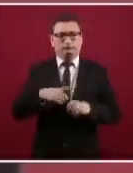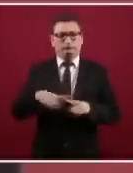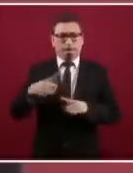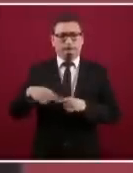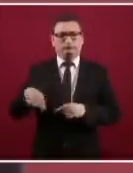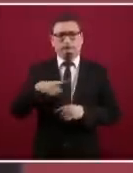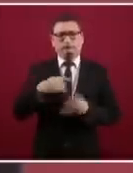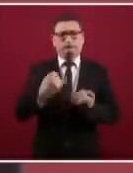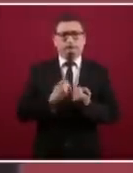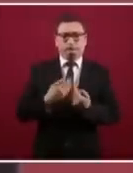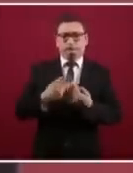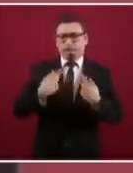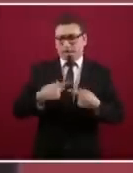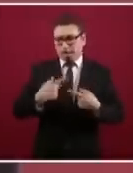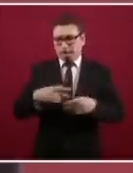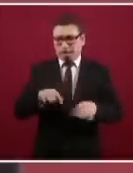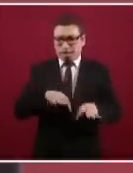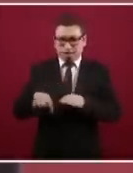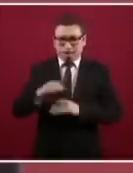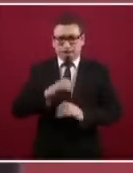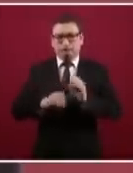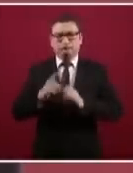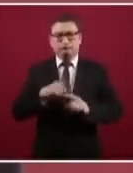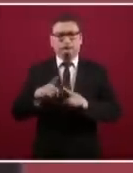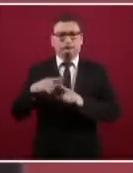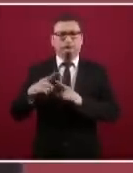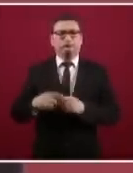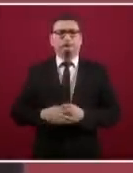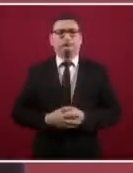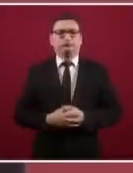el sector obrero y los